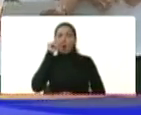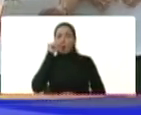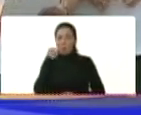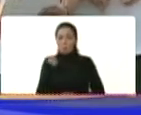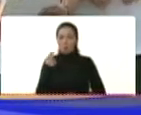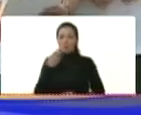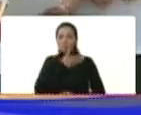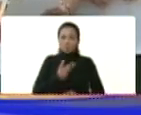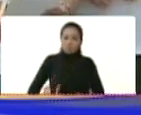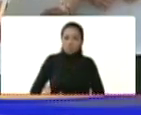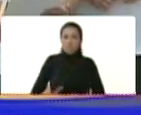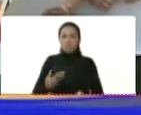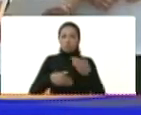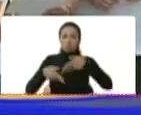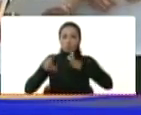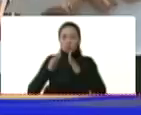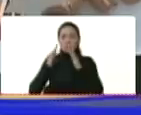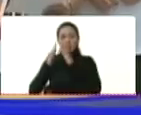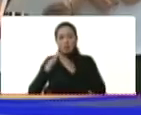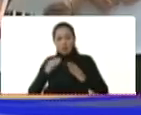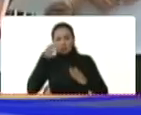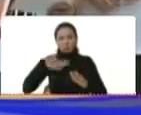le construye viviendas al pueblo.